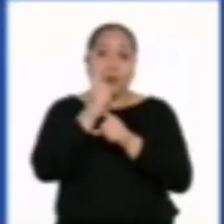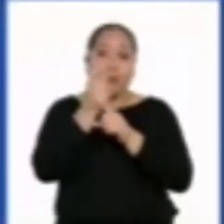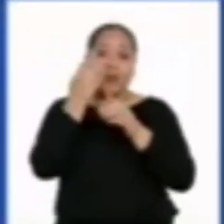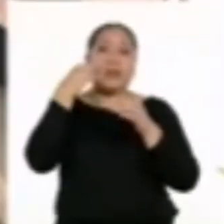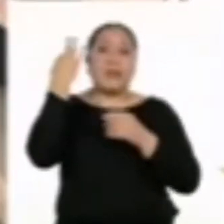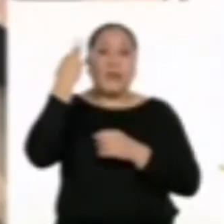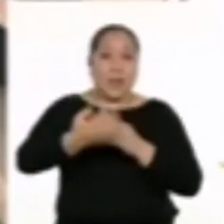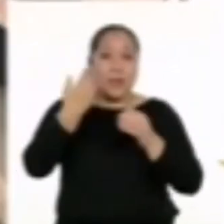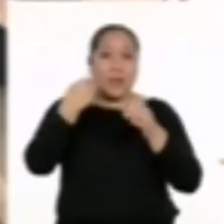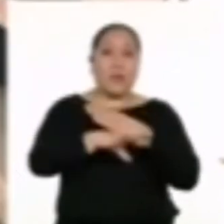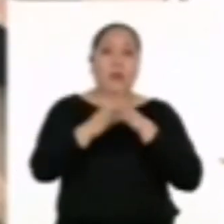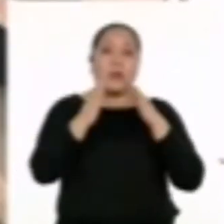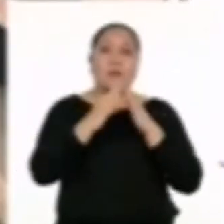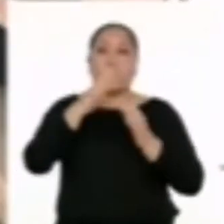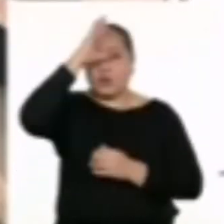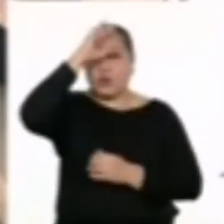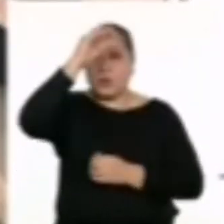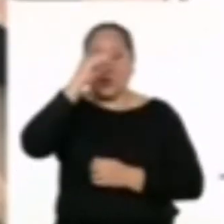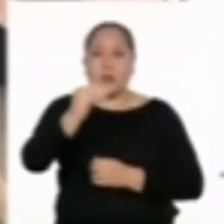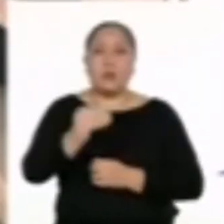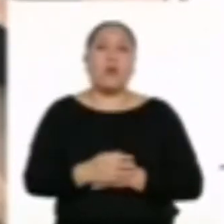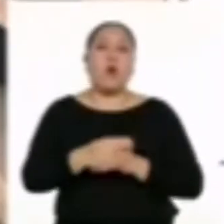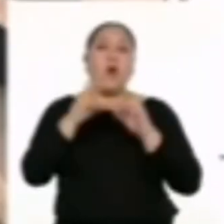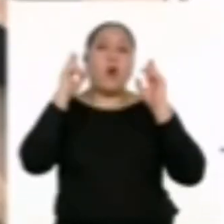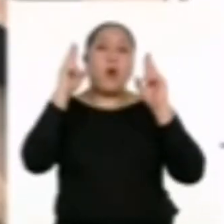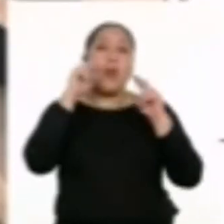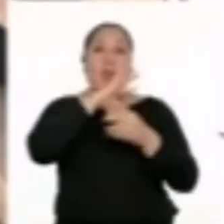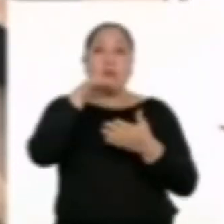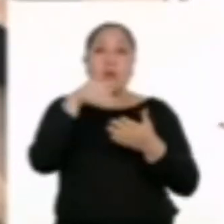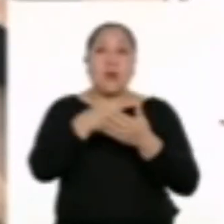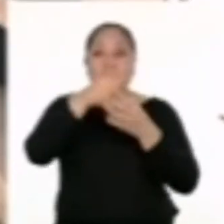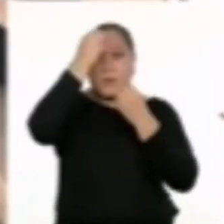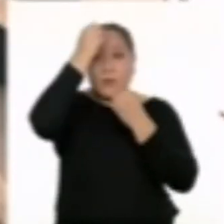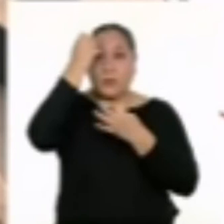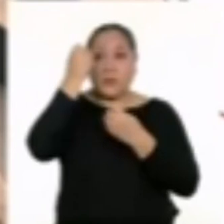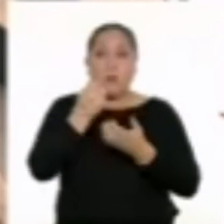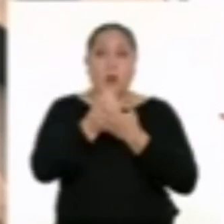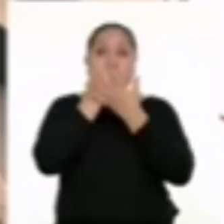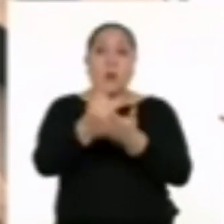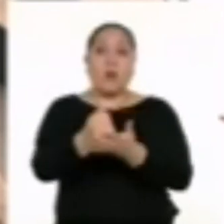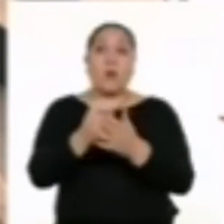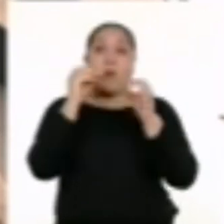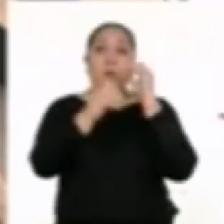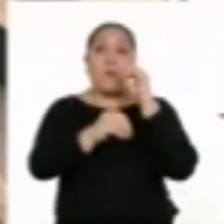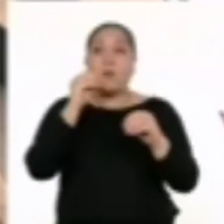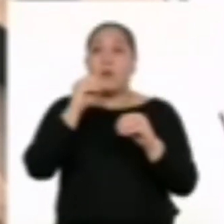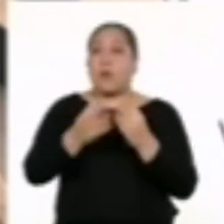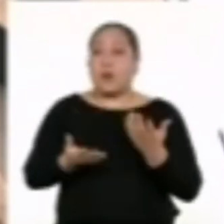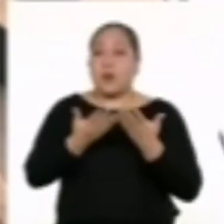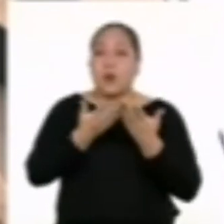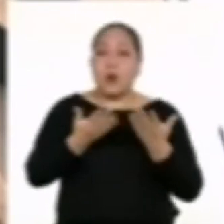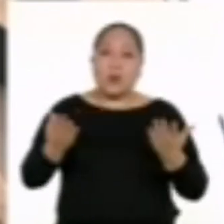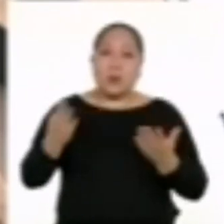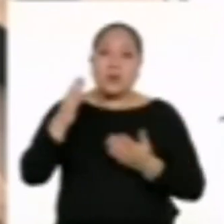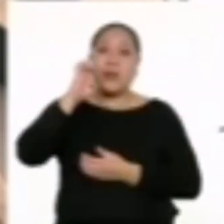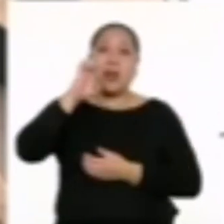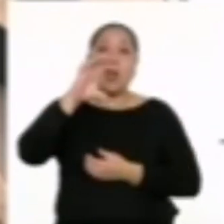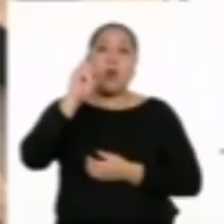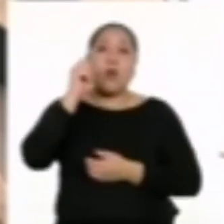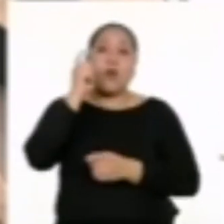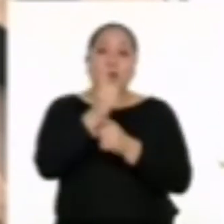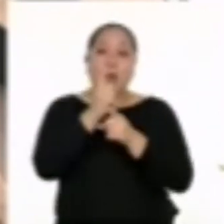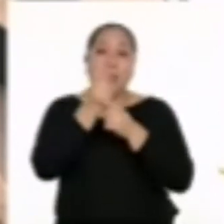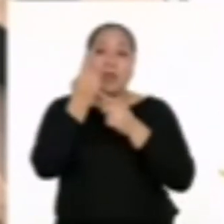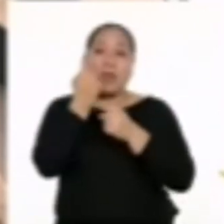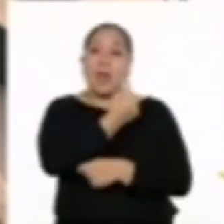hogares. Chicas y chicos, espero que toda esta información les haya servido y puedan implementar acciones ecoeficientes en cada uno